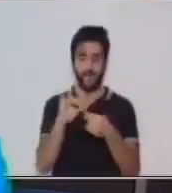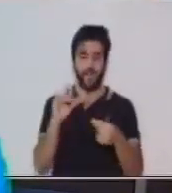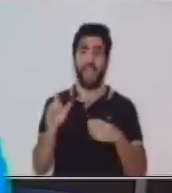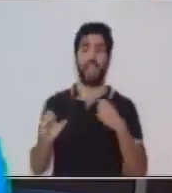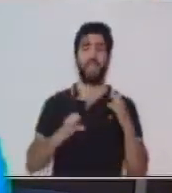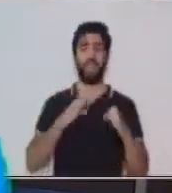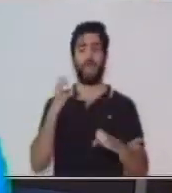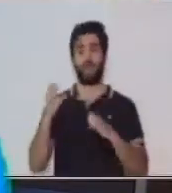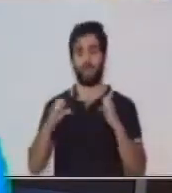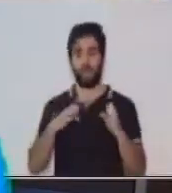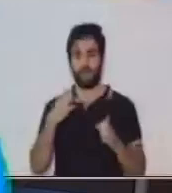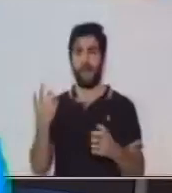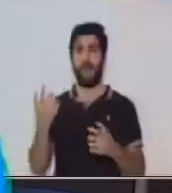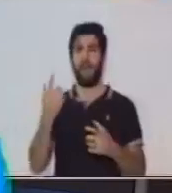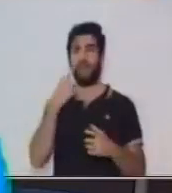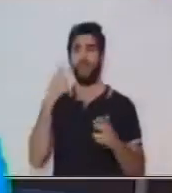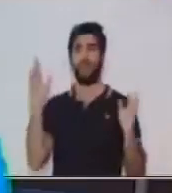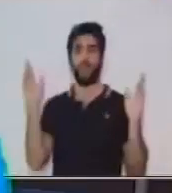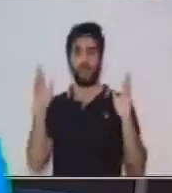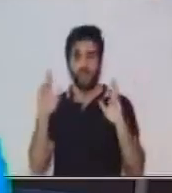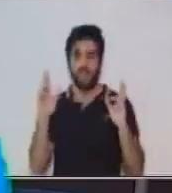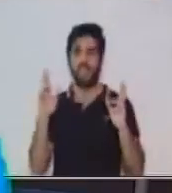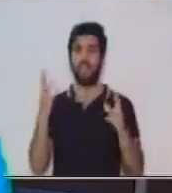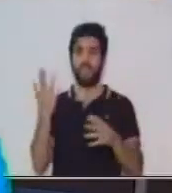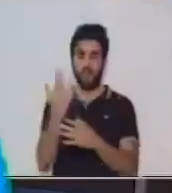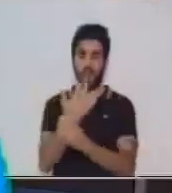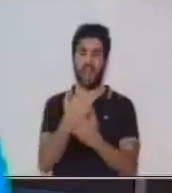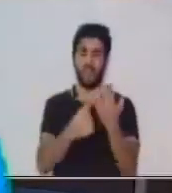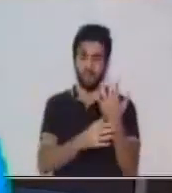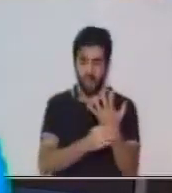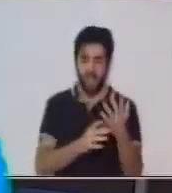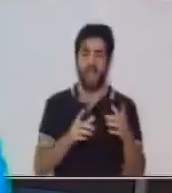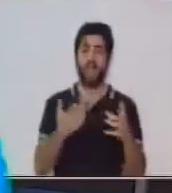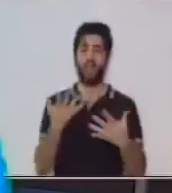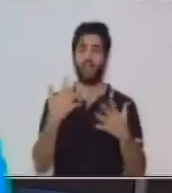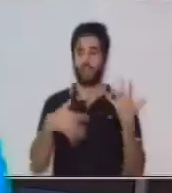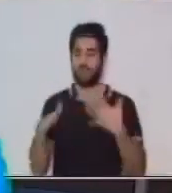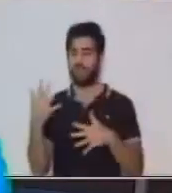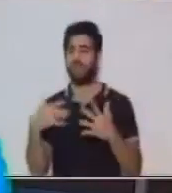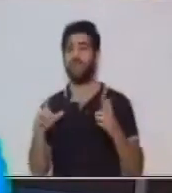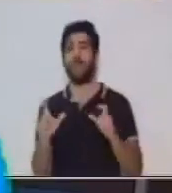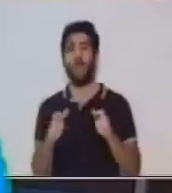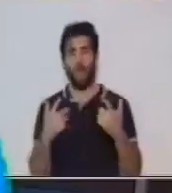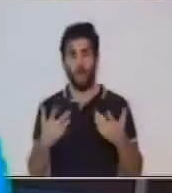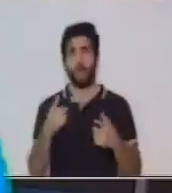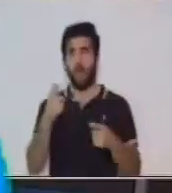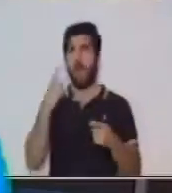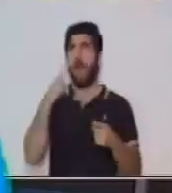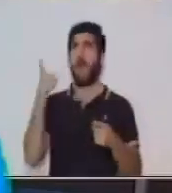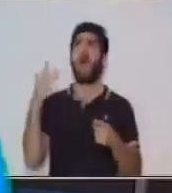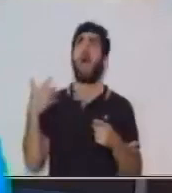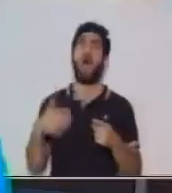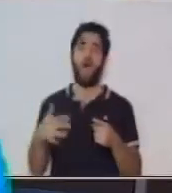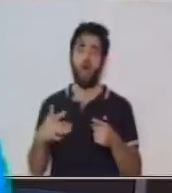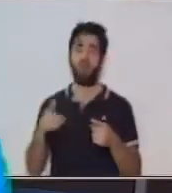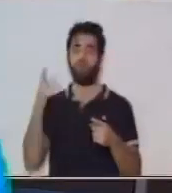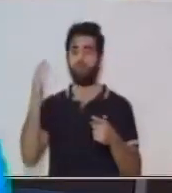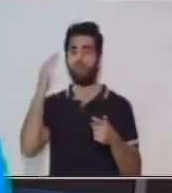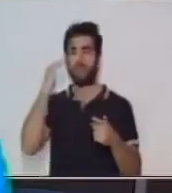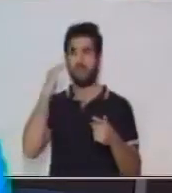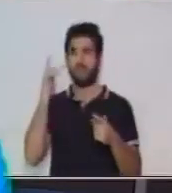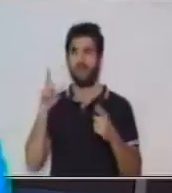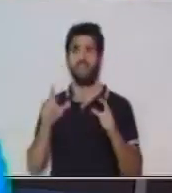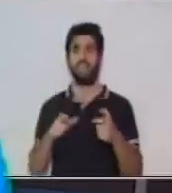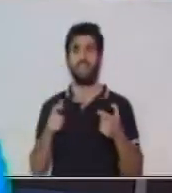emocionado, hace hasta esos sonidos que puedan traerte un poco como que, no sé, de